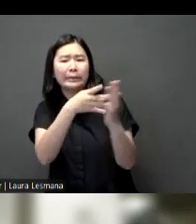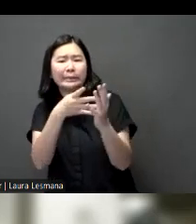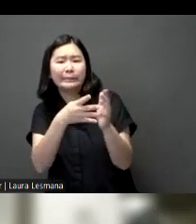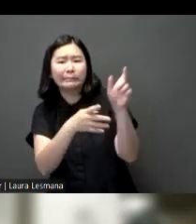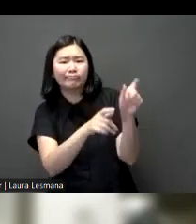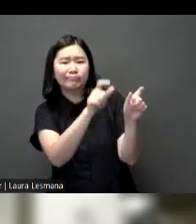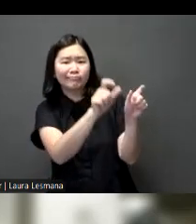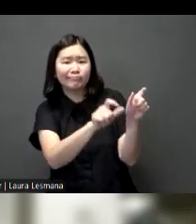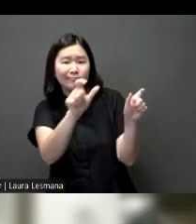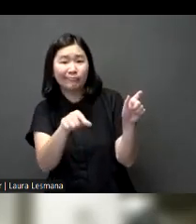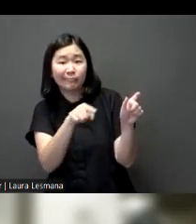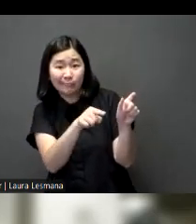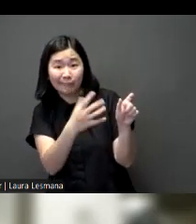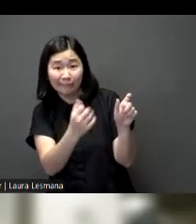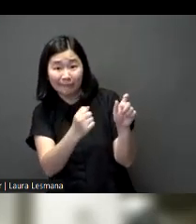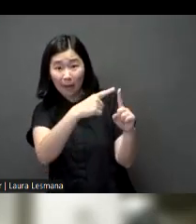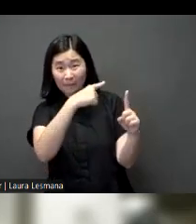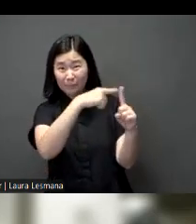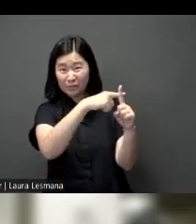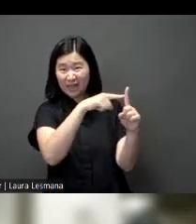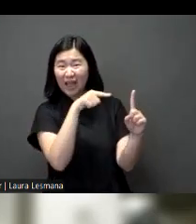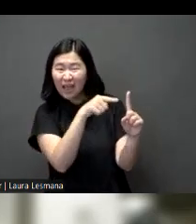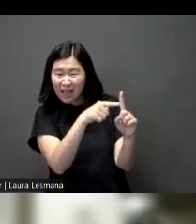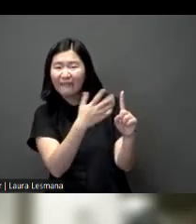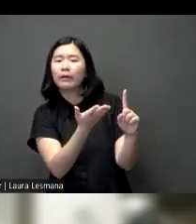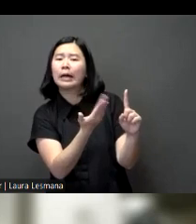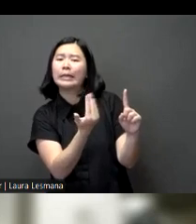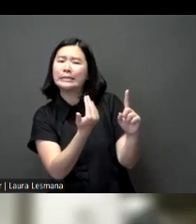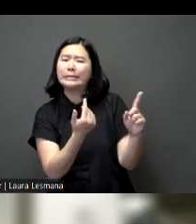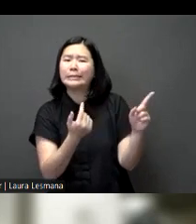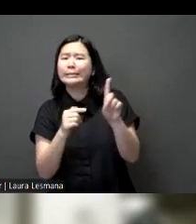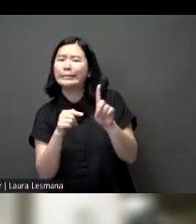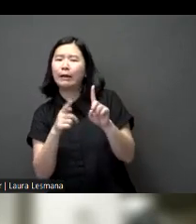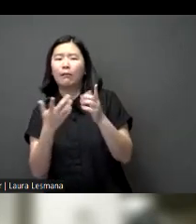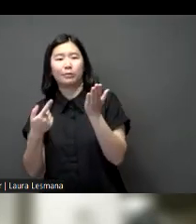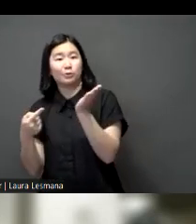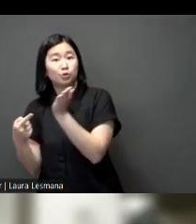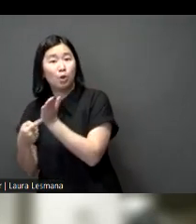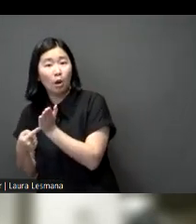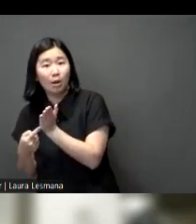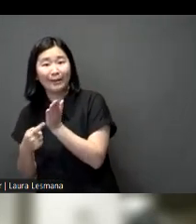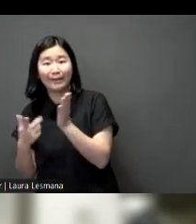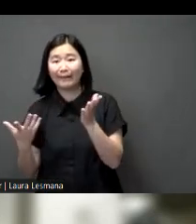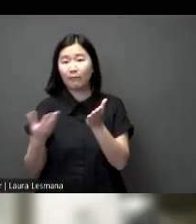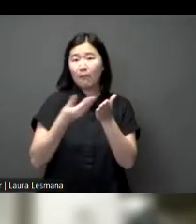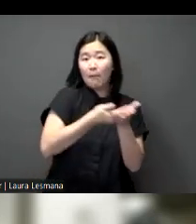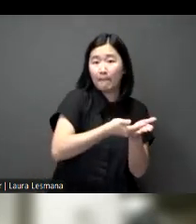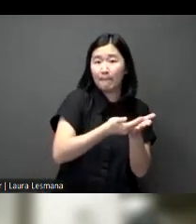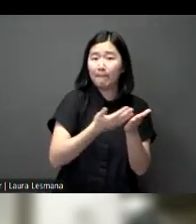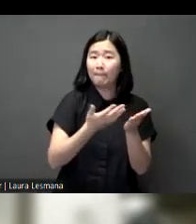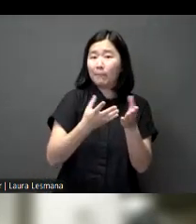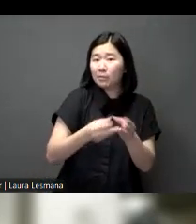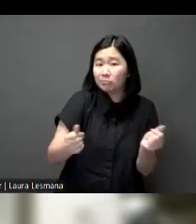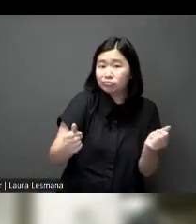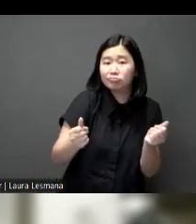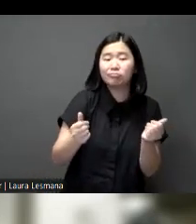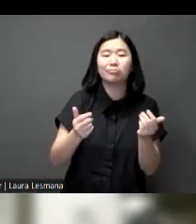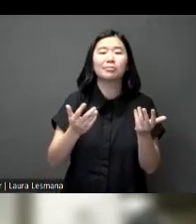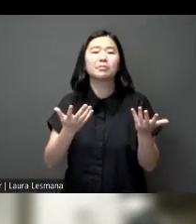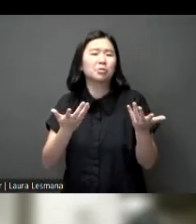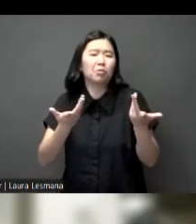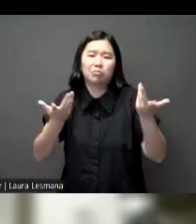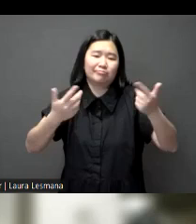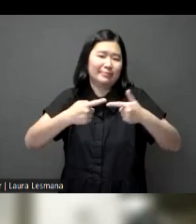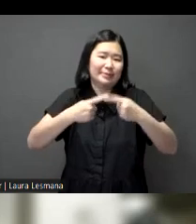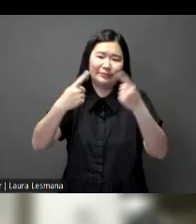establecen distintas metas relacionadas con la cobertura de inmunización, de tamizaje y de tratamiento. Entonces, por esta razón fue